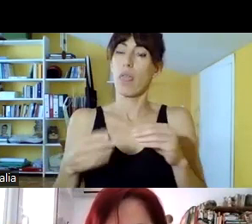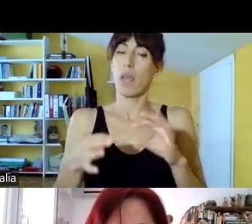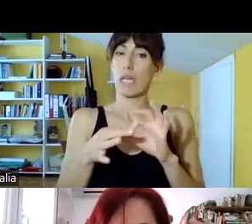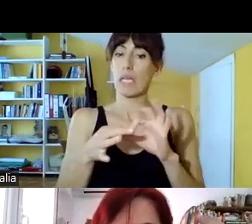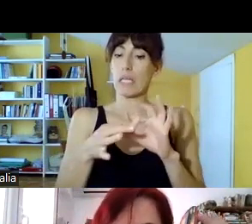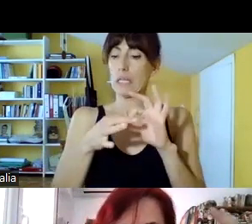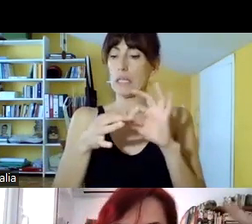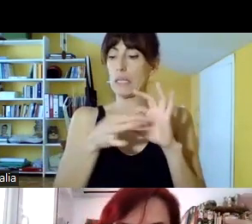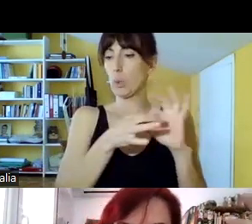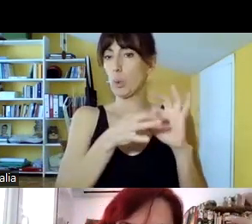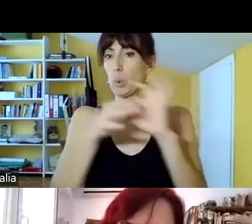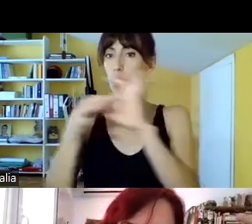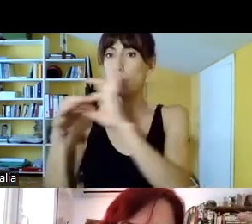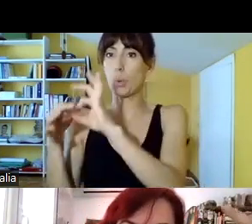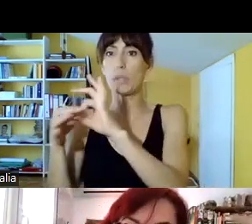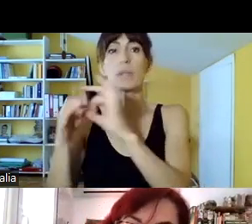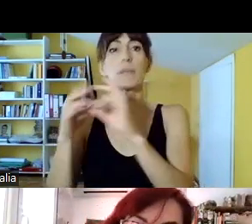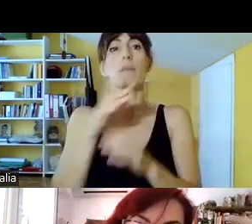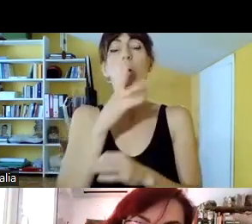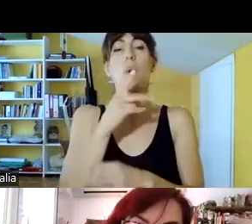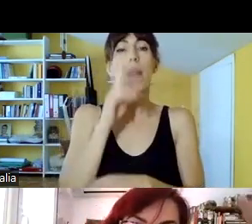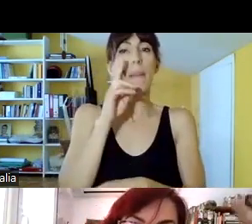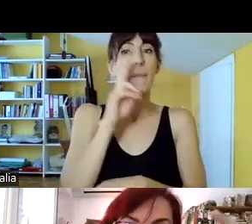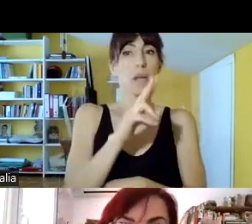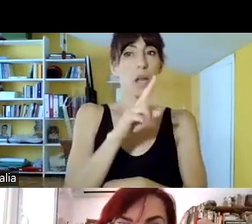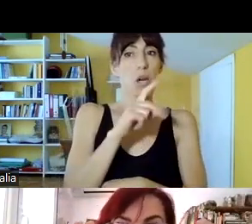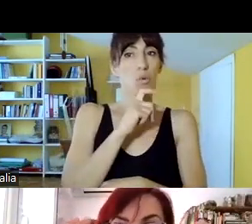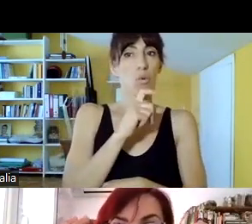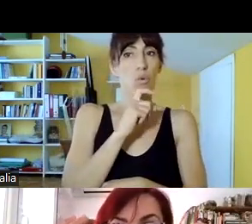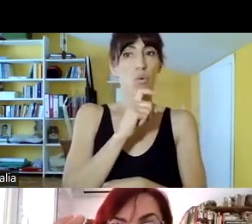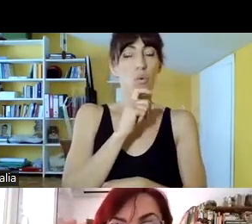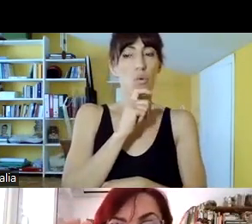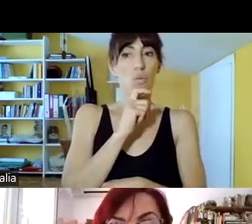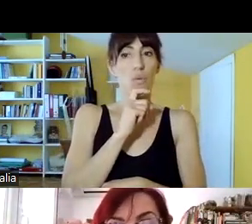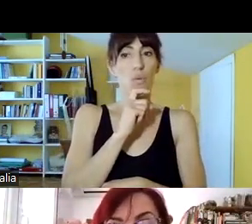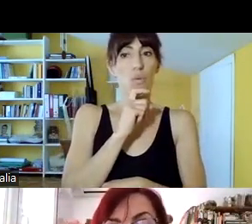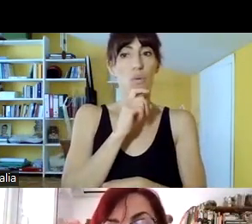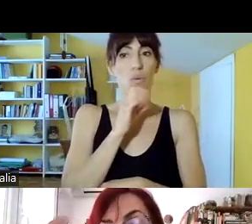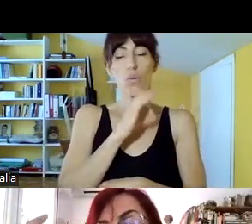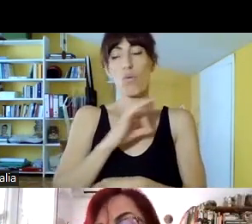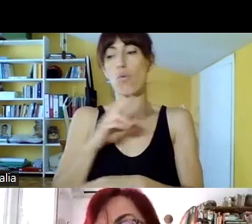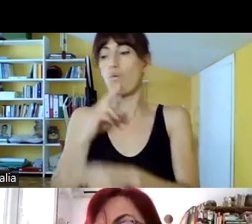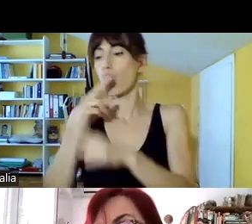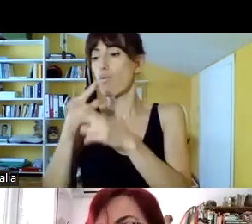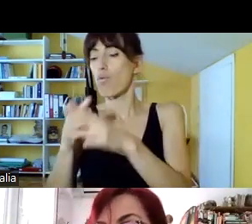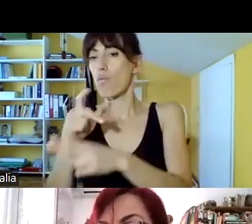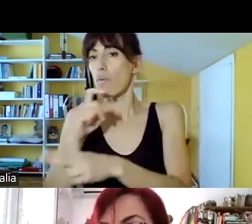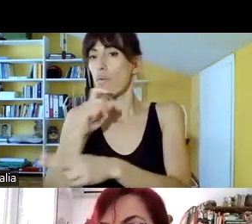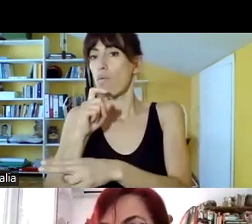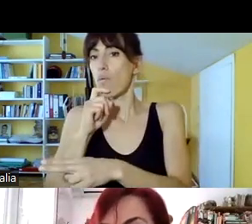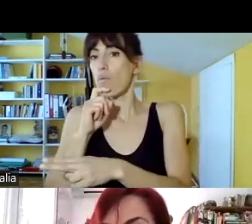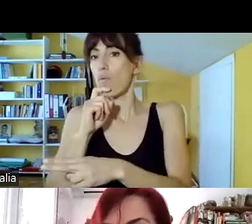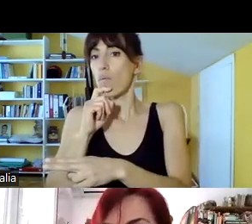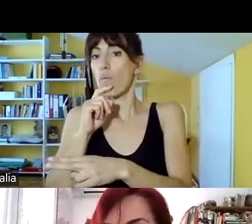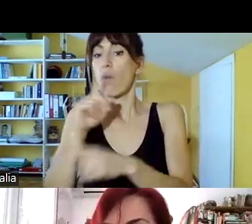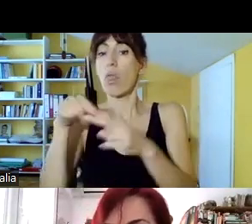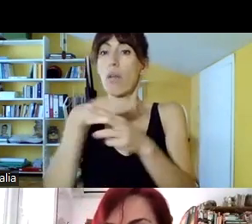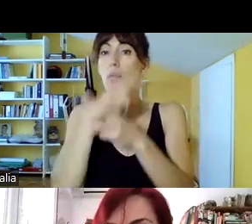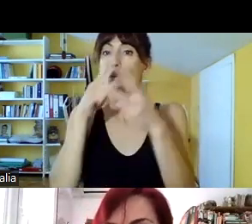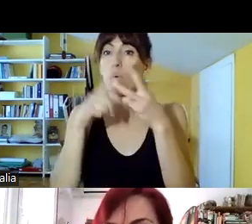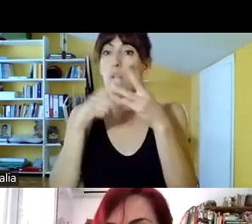que va del mirar, del cómo mirar, ¿no? al cómo nombrar, y que esto nos va a llevar al cómo hacer, ¿no?